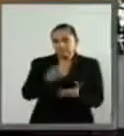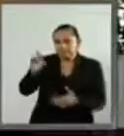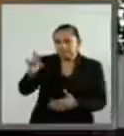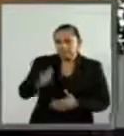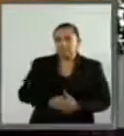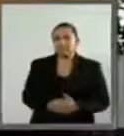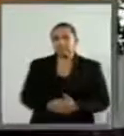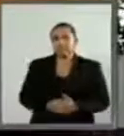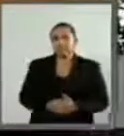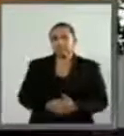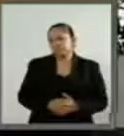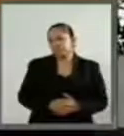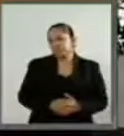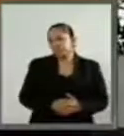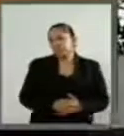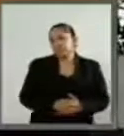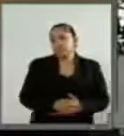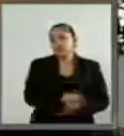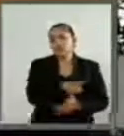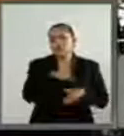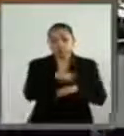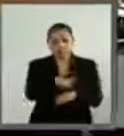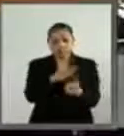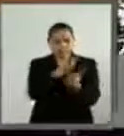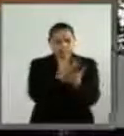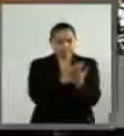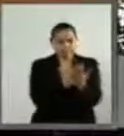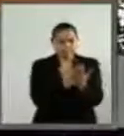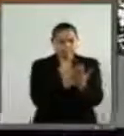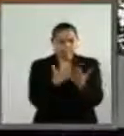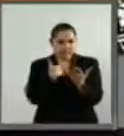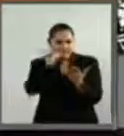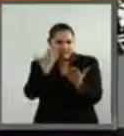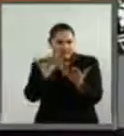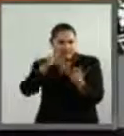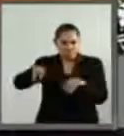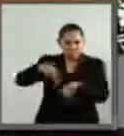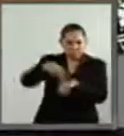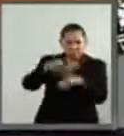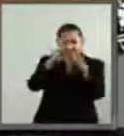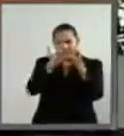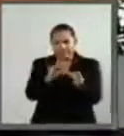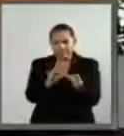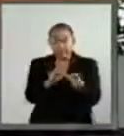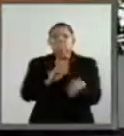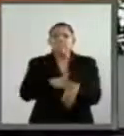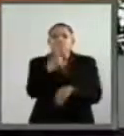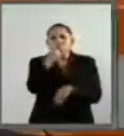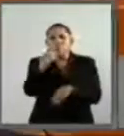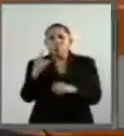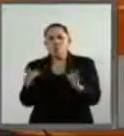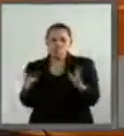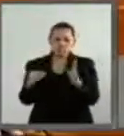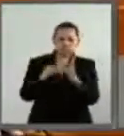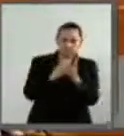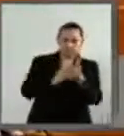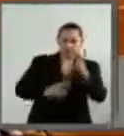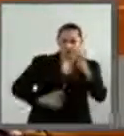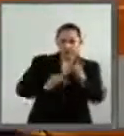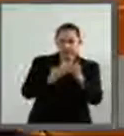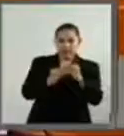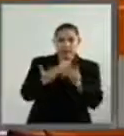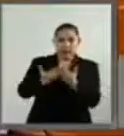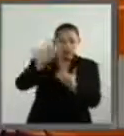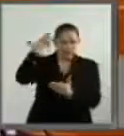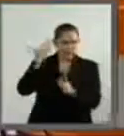El objetivo de la reserva es hacer una propuesta de adición que se entregó